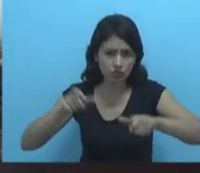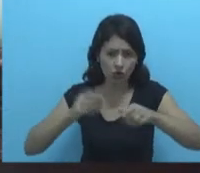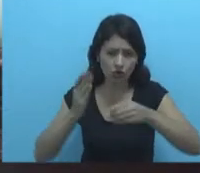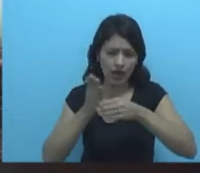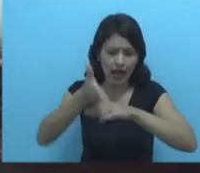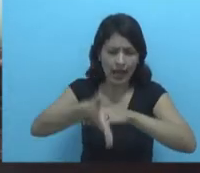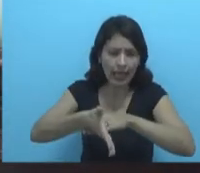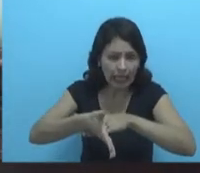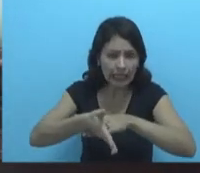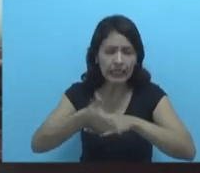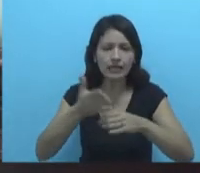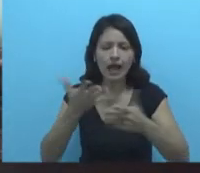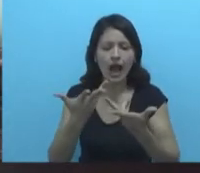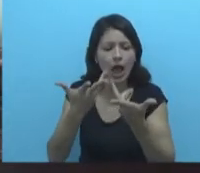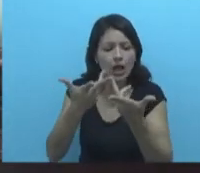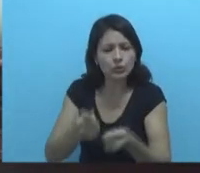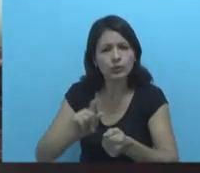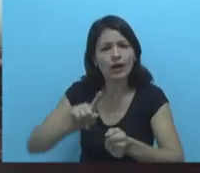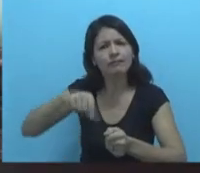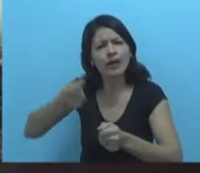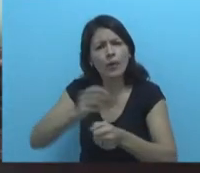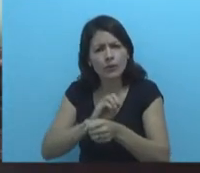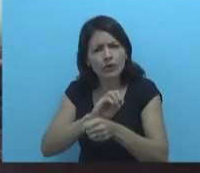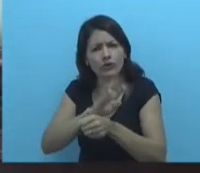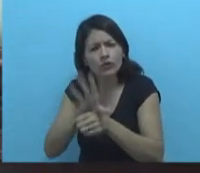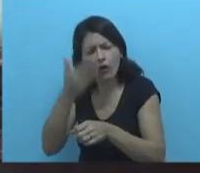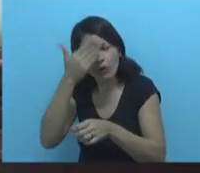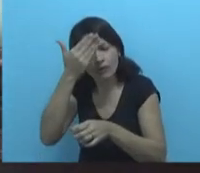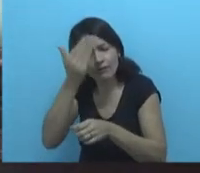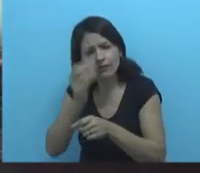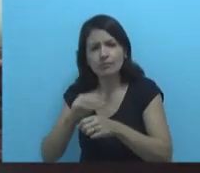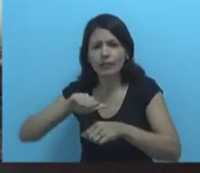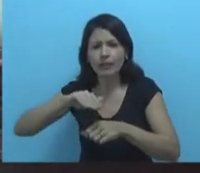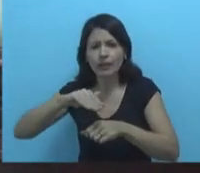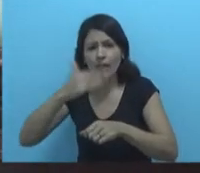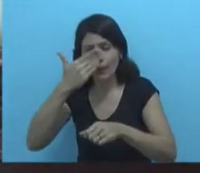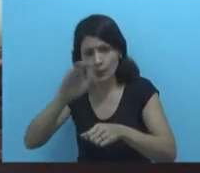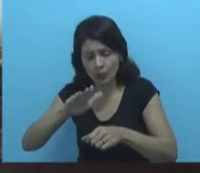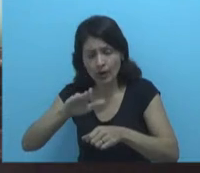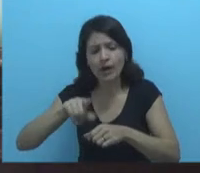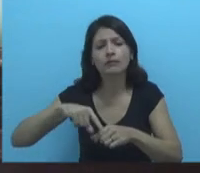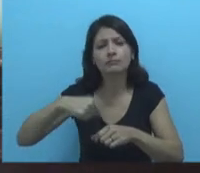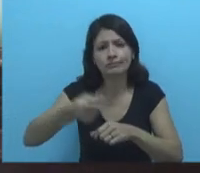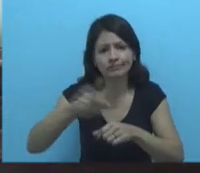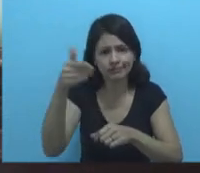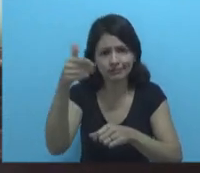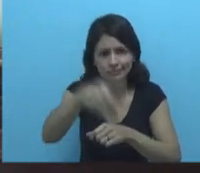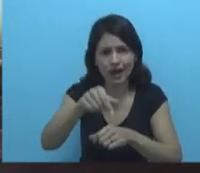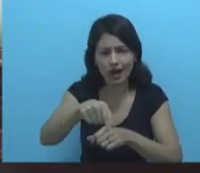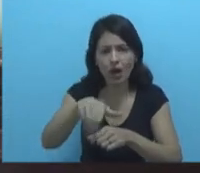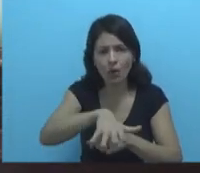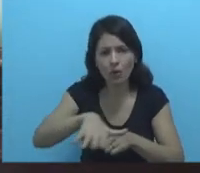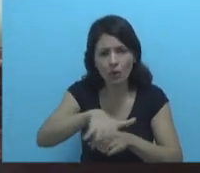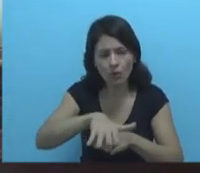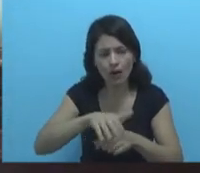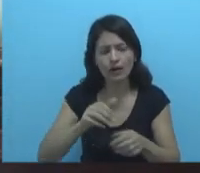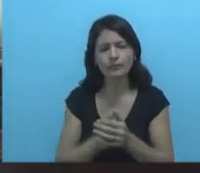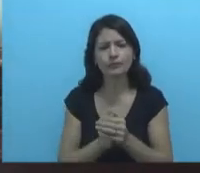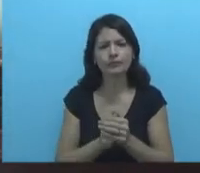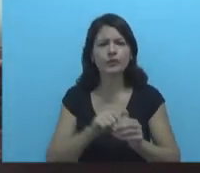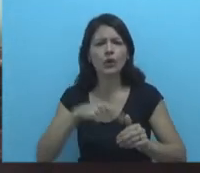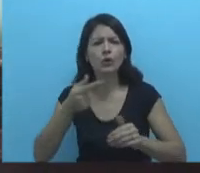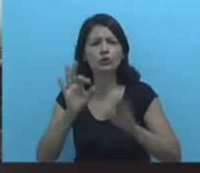Proyecto de comunicación 43.136, diputada Peralta, por el cual se solicita disponga informar sobre el cumplimiento